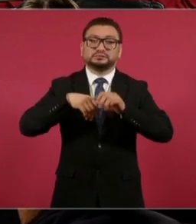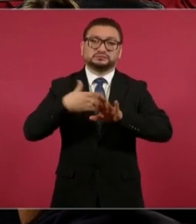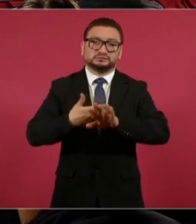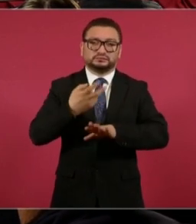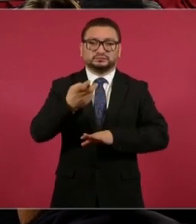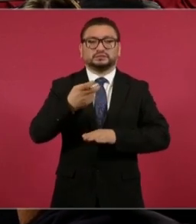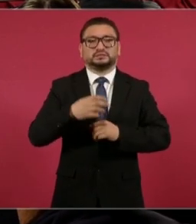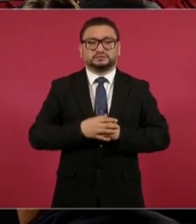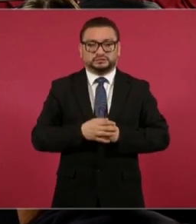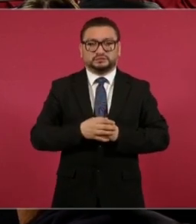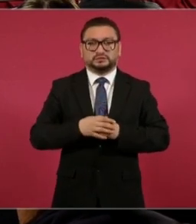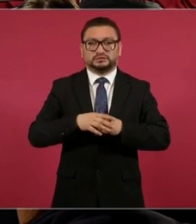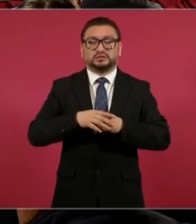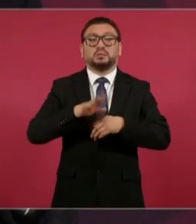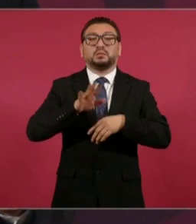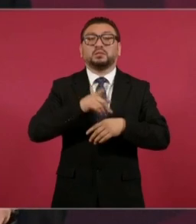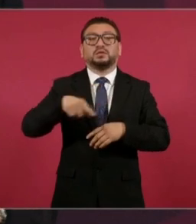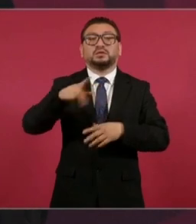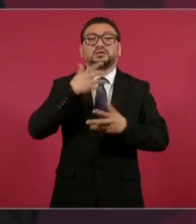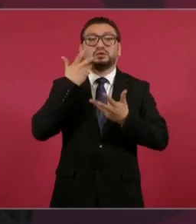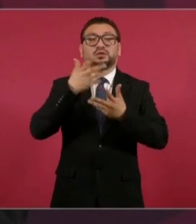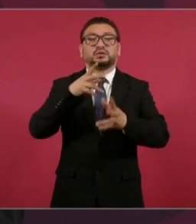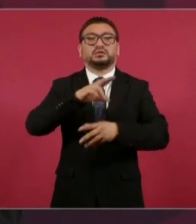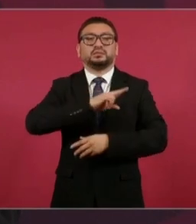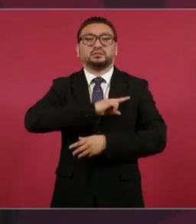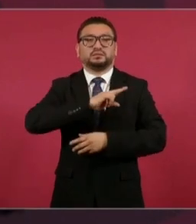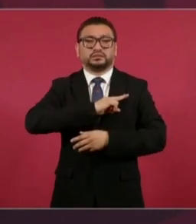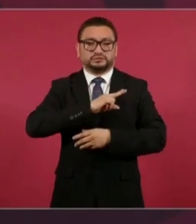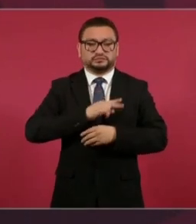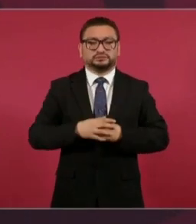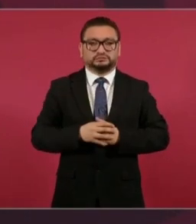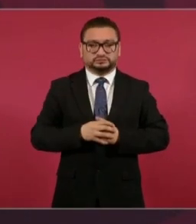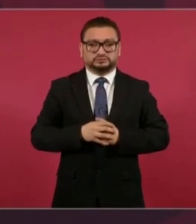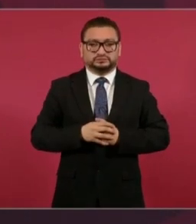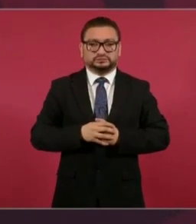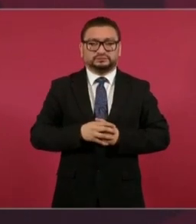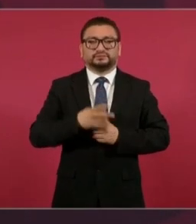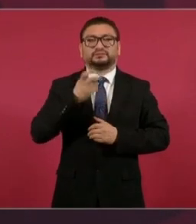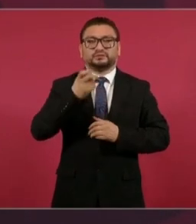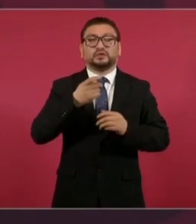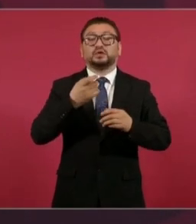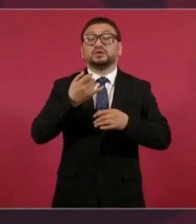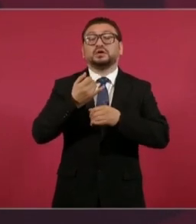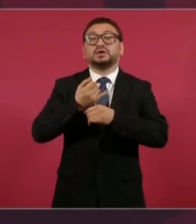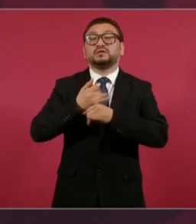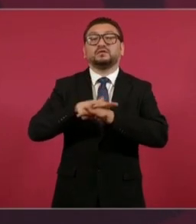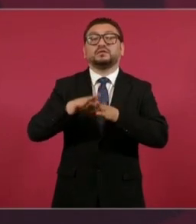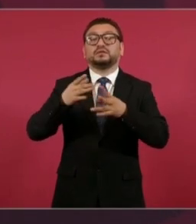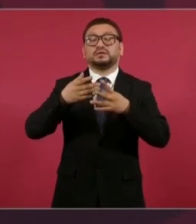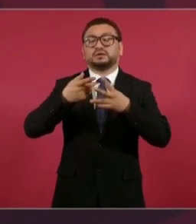con la privatización y es cuando surge la